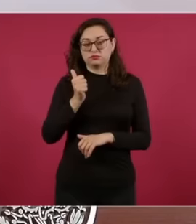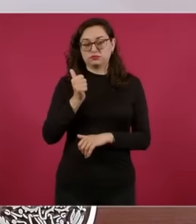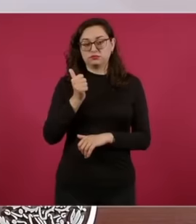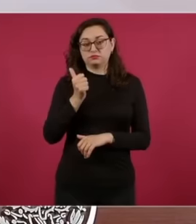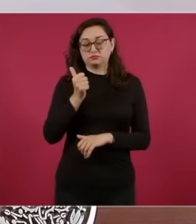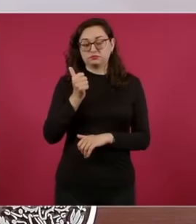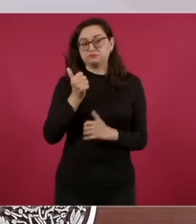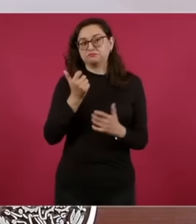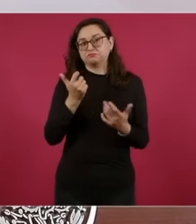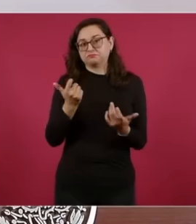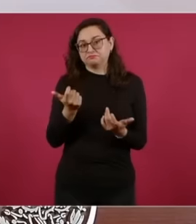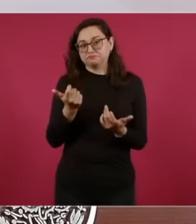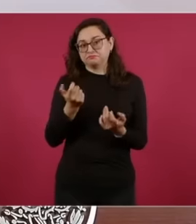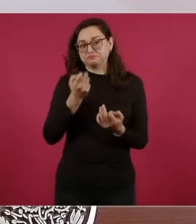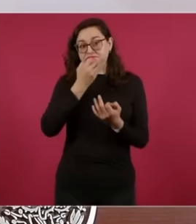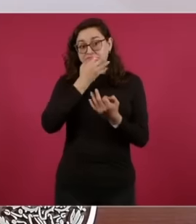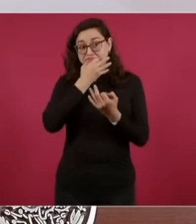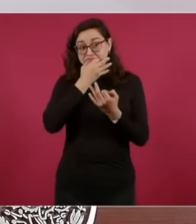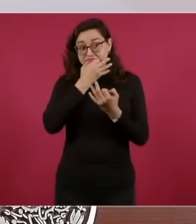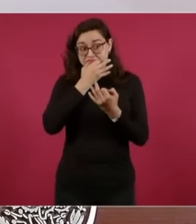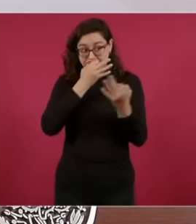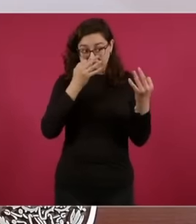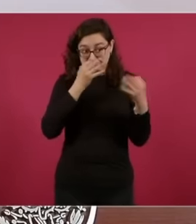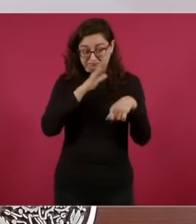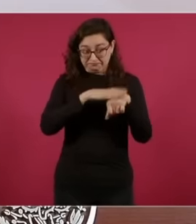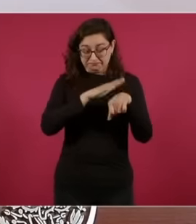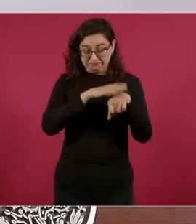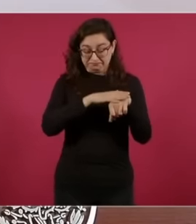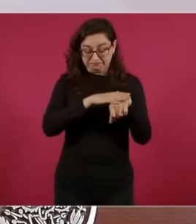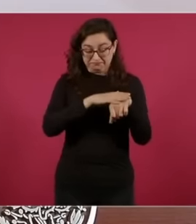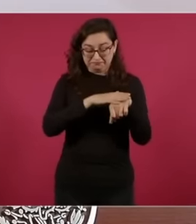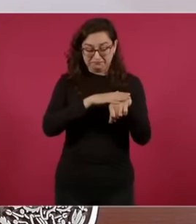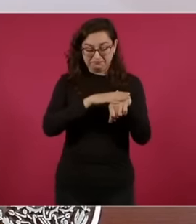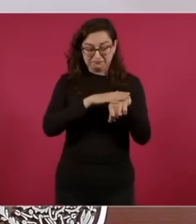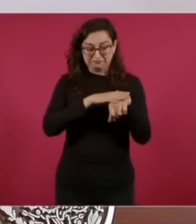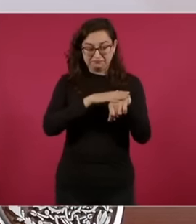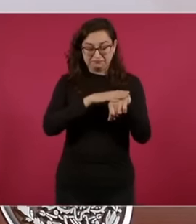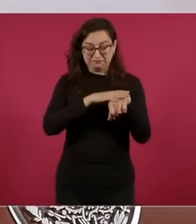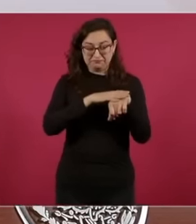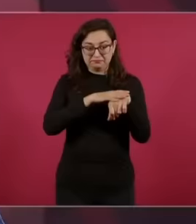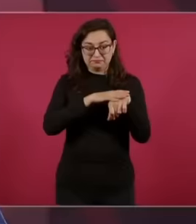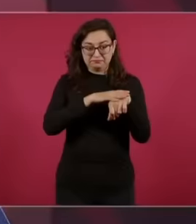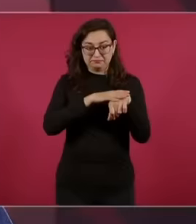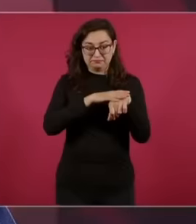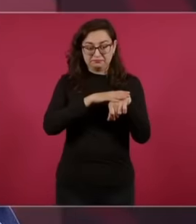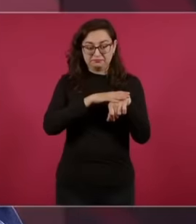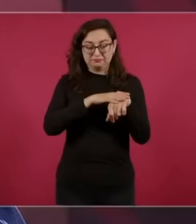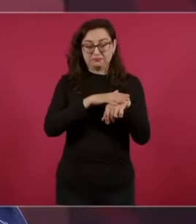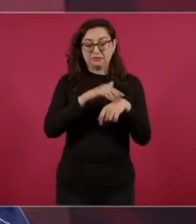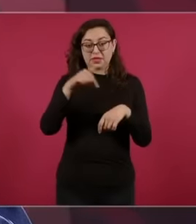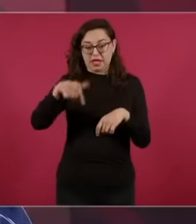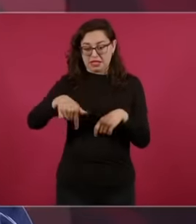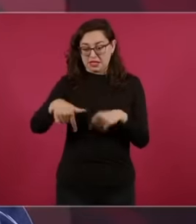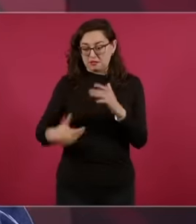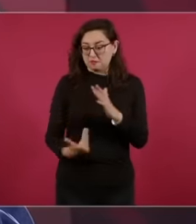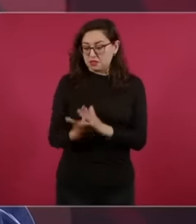ya estamos preparando el homenaje que vamos a hacer en la